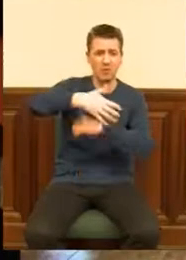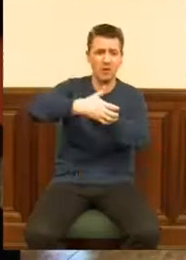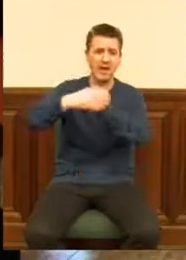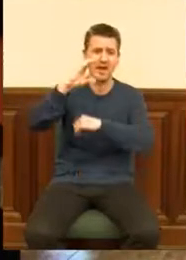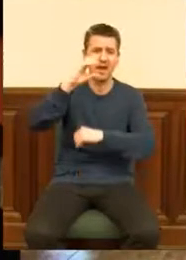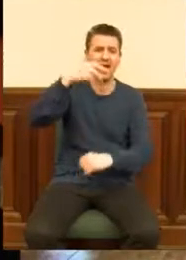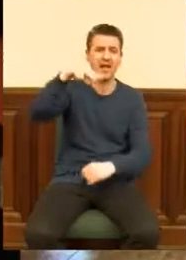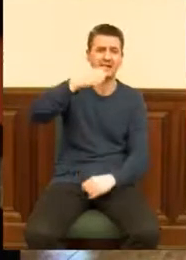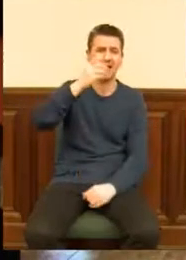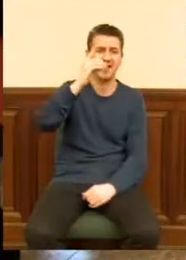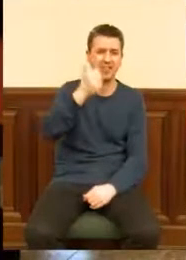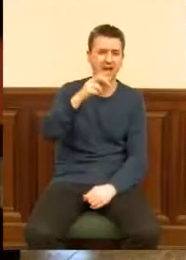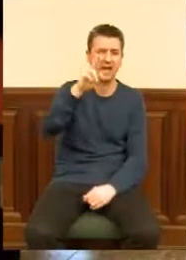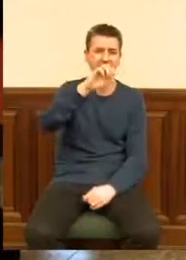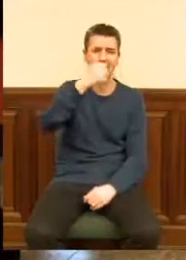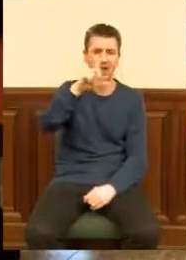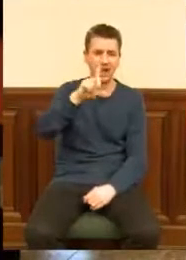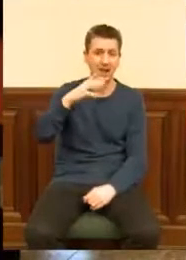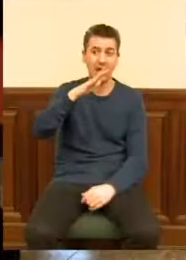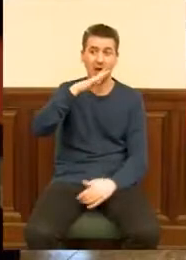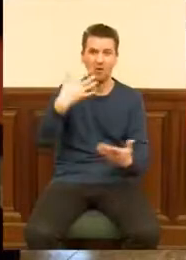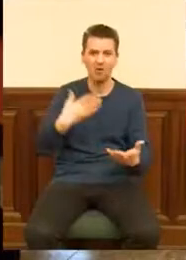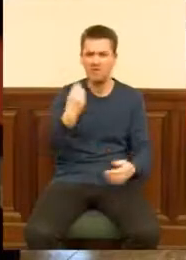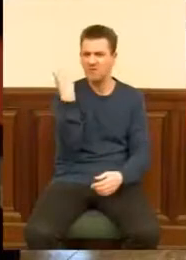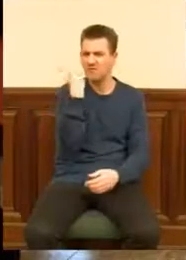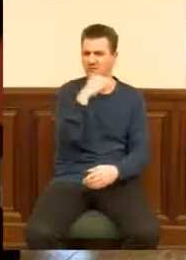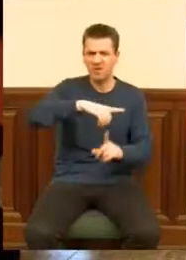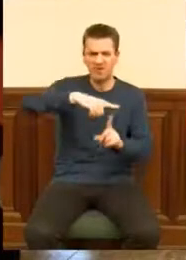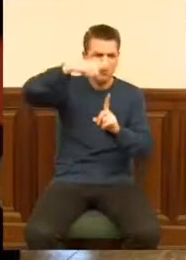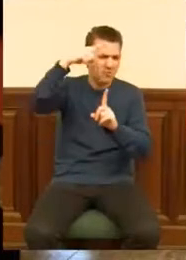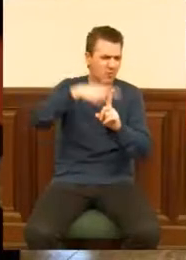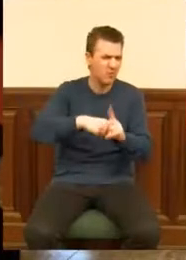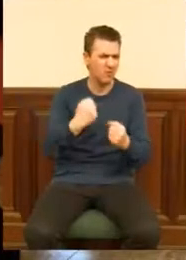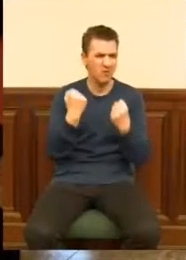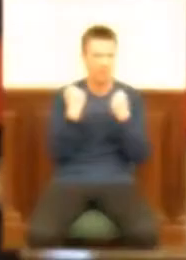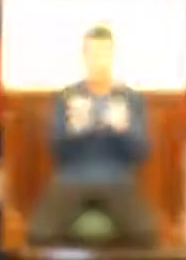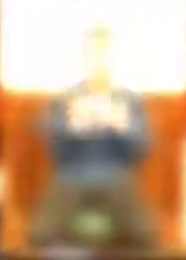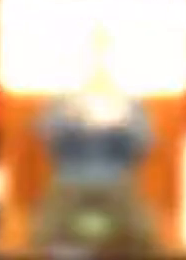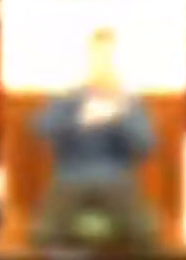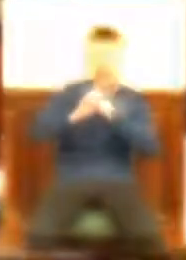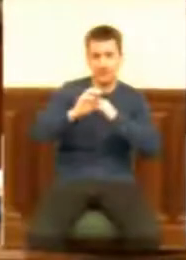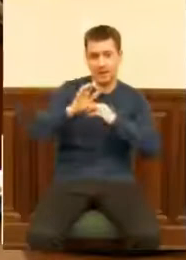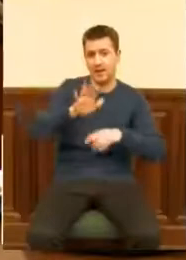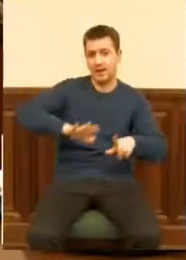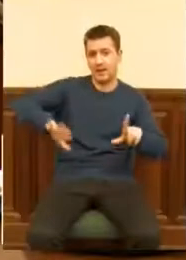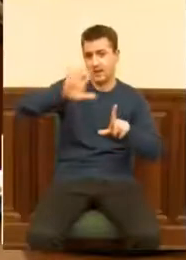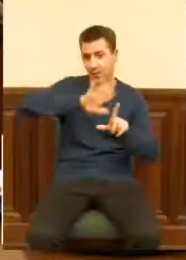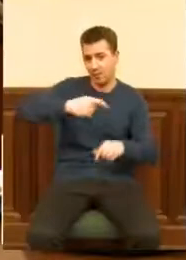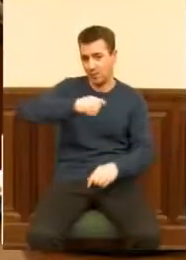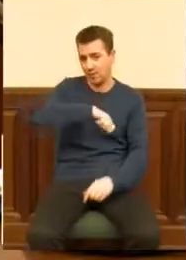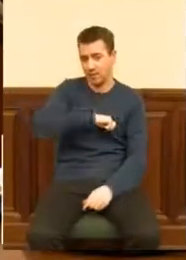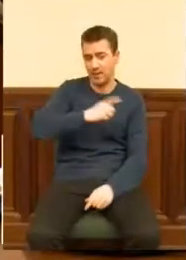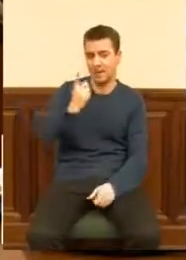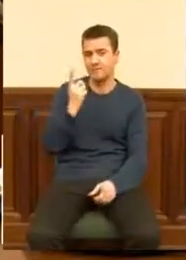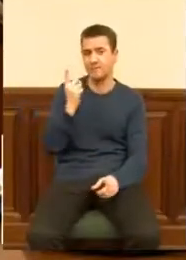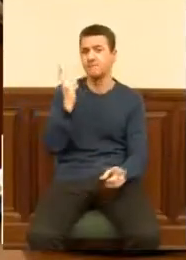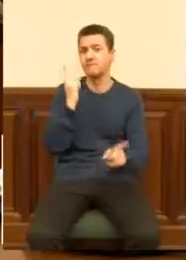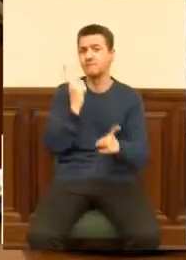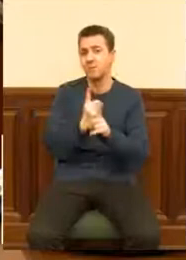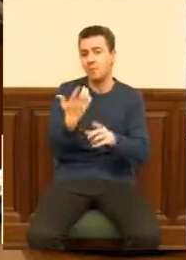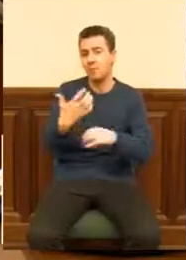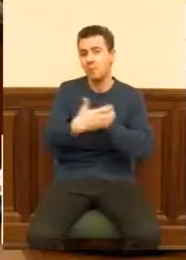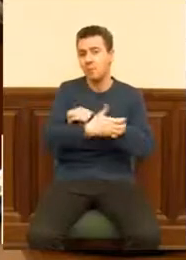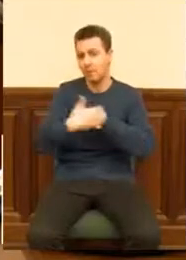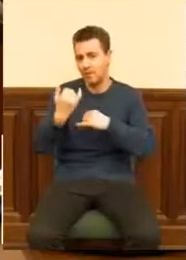más bajas temperaturas en décadas y las han pasado sin poder tener luz. Mire, no me diga usted que